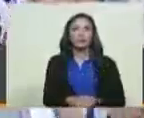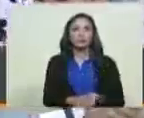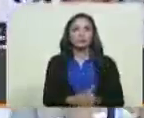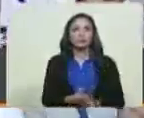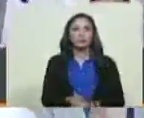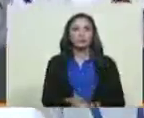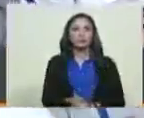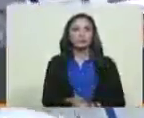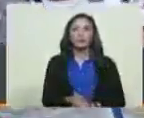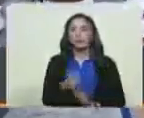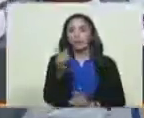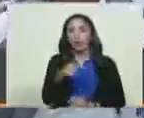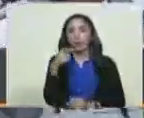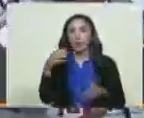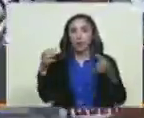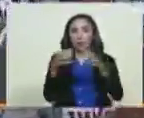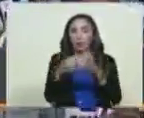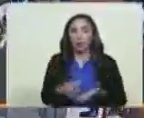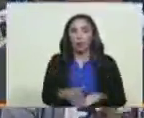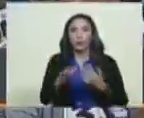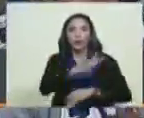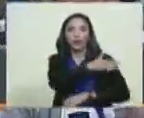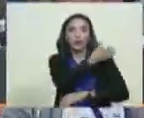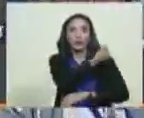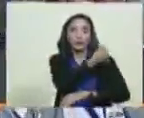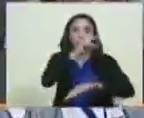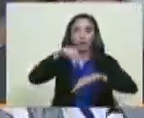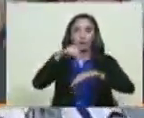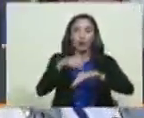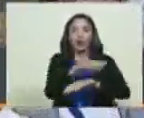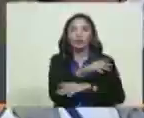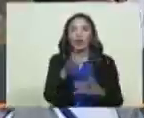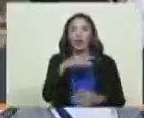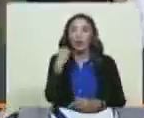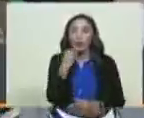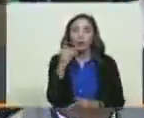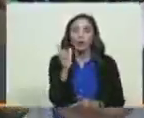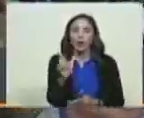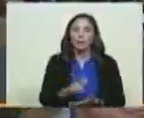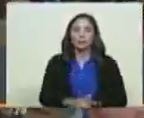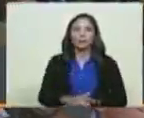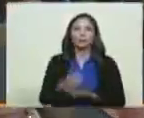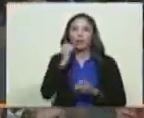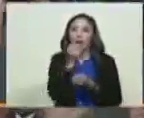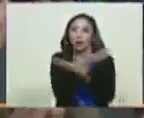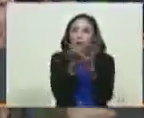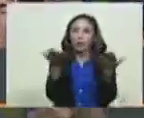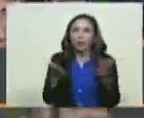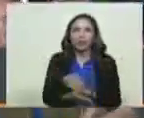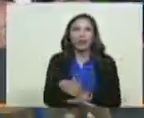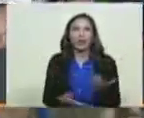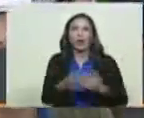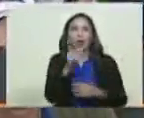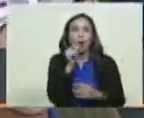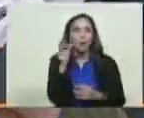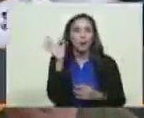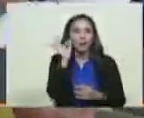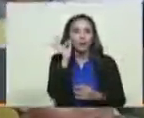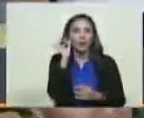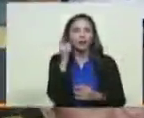ya todo el equipo de la dirección nacional de la jp sube a todo el equipo de hombres y